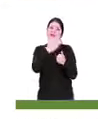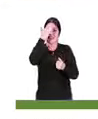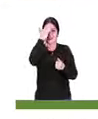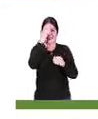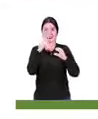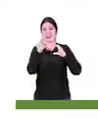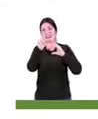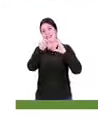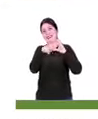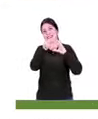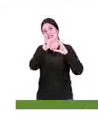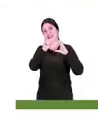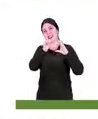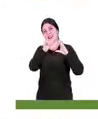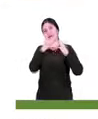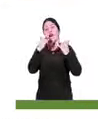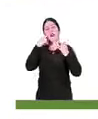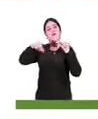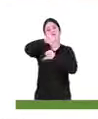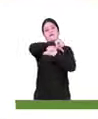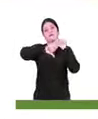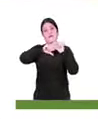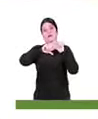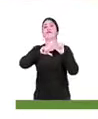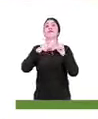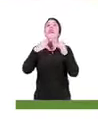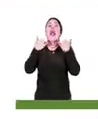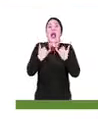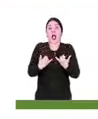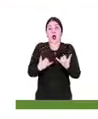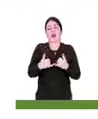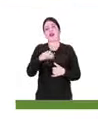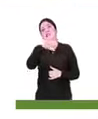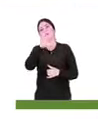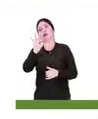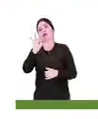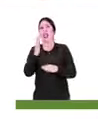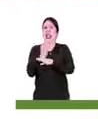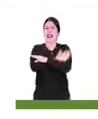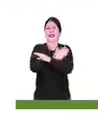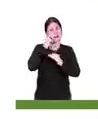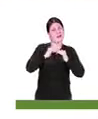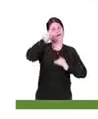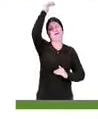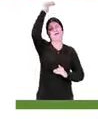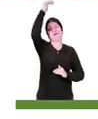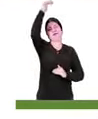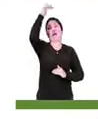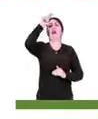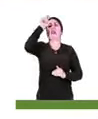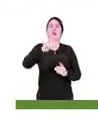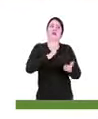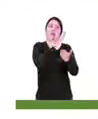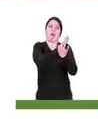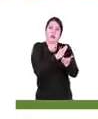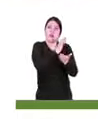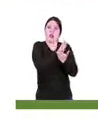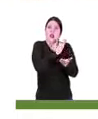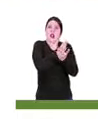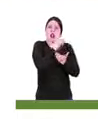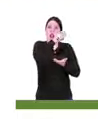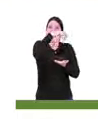la Ventanilla Única de Servicios, a pasar a 53 trámites, es decir, van a recoger esos que antes tocaba hacer solamente en la Secretaría Distrital de